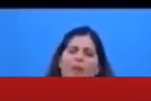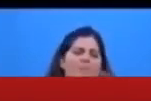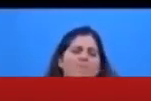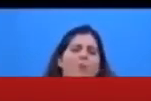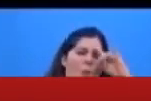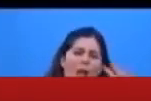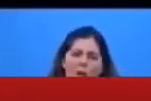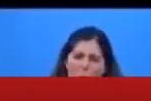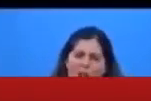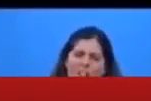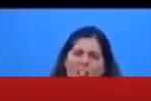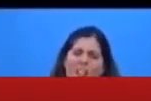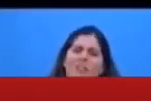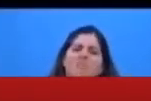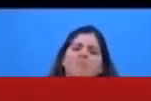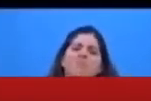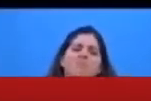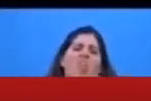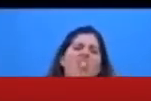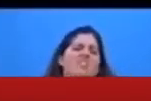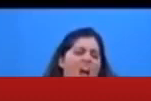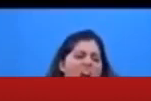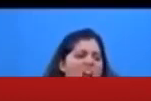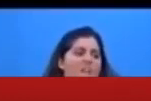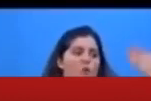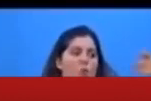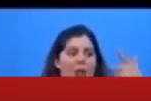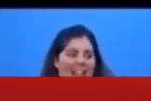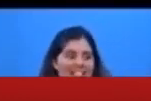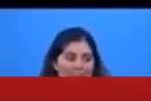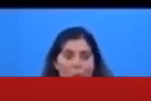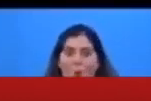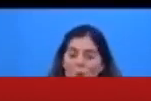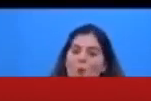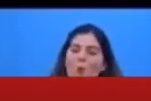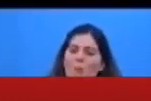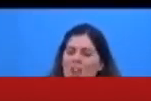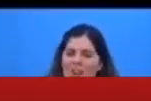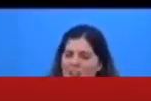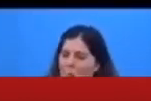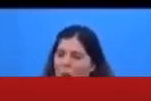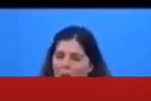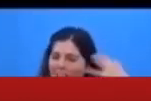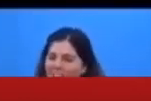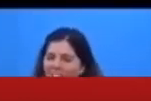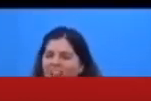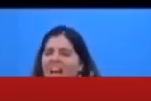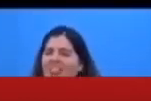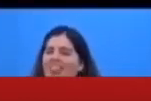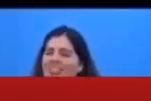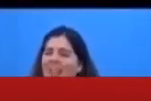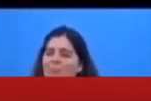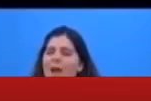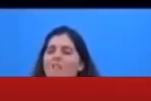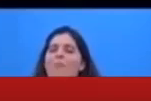Muerta. Allí todos nos hablan de que está el futuro de la Argentina, pero ni una palabra dicen de lo que significa la aplicación del método